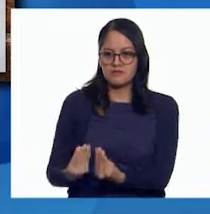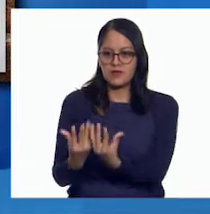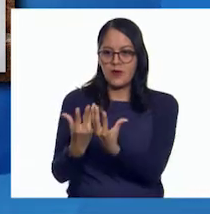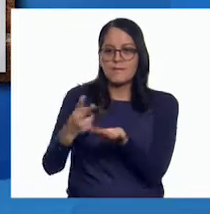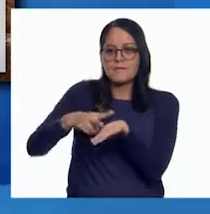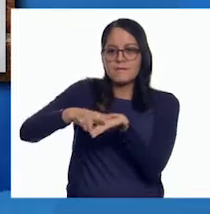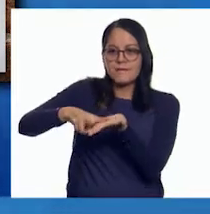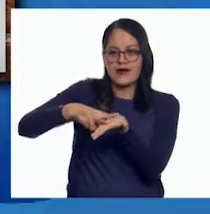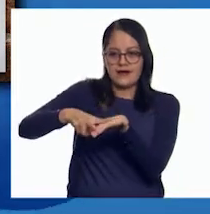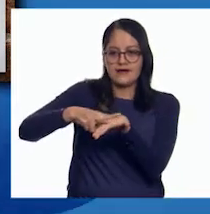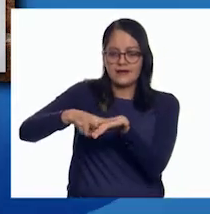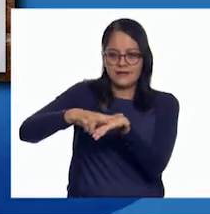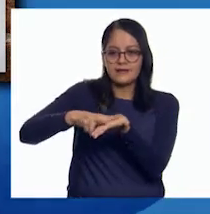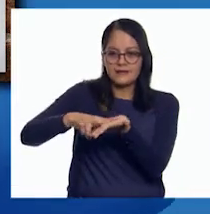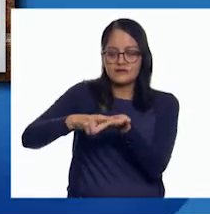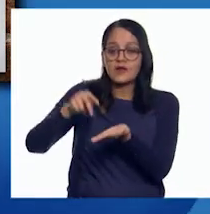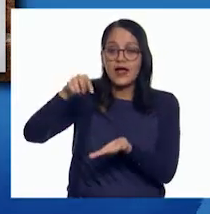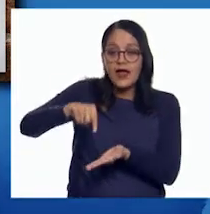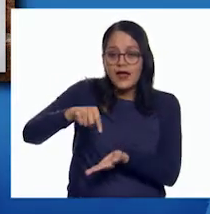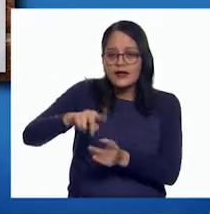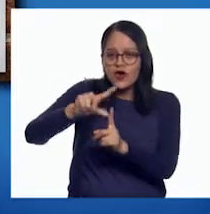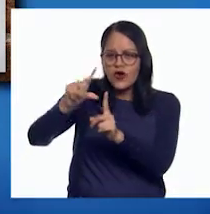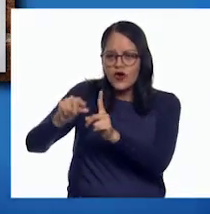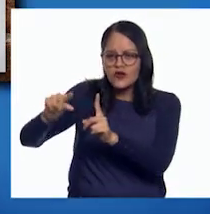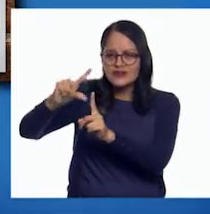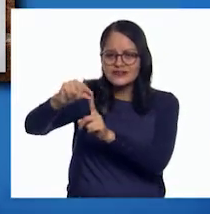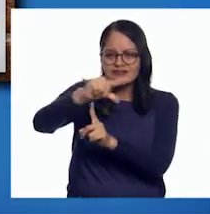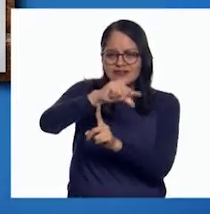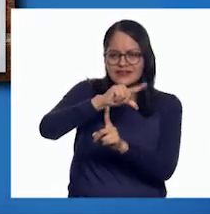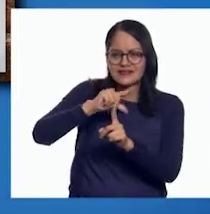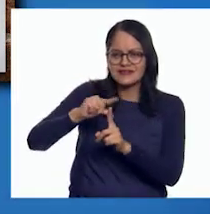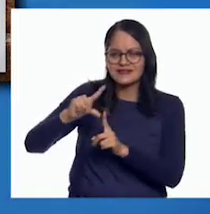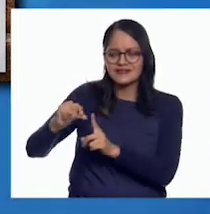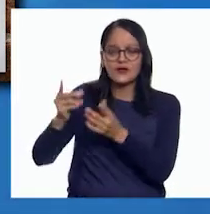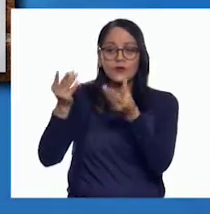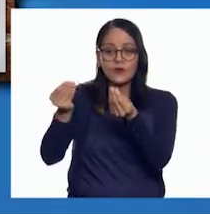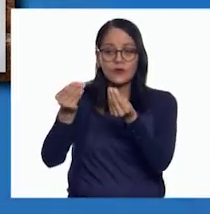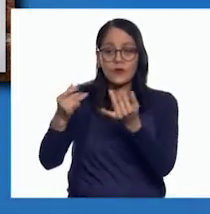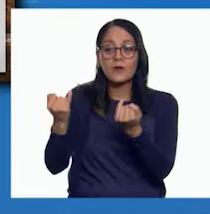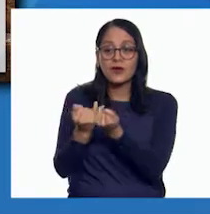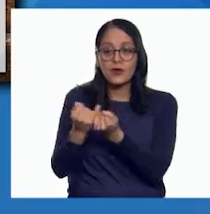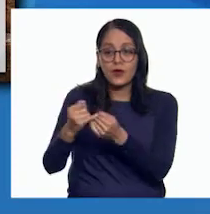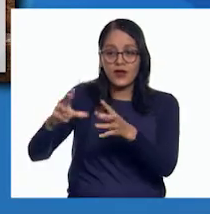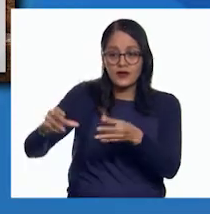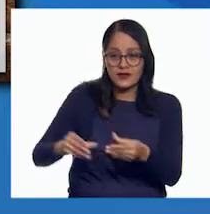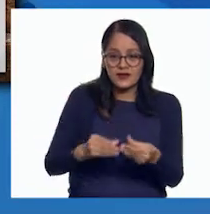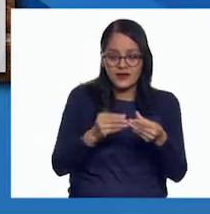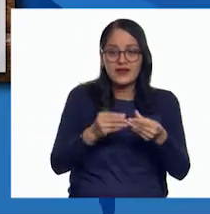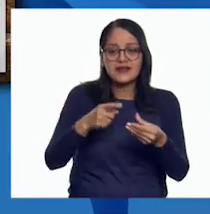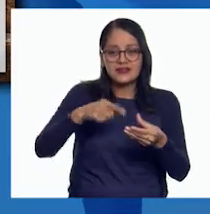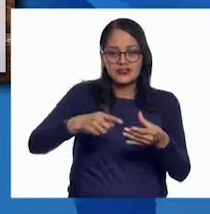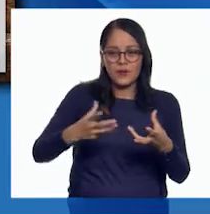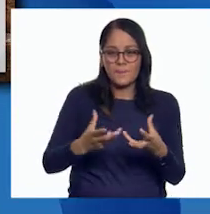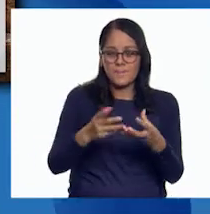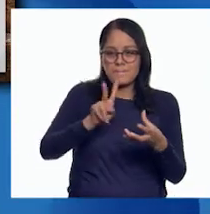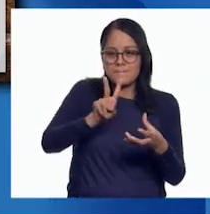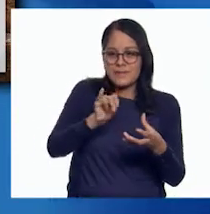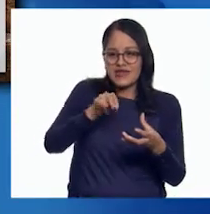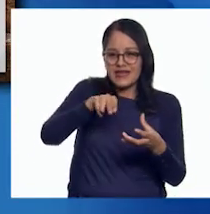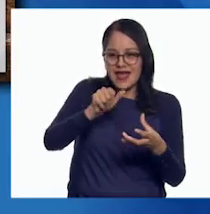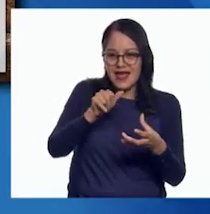soy. Tengo muchas hojitas y en vinagreta apañada, vaya lo rica que estoy.